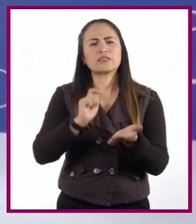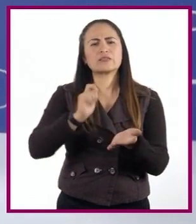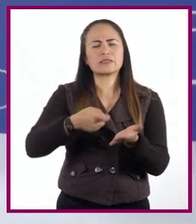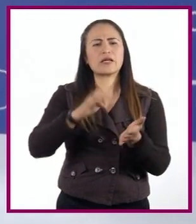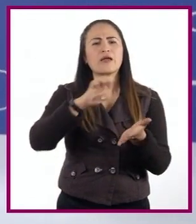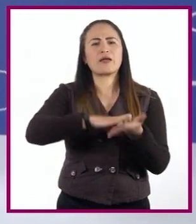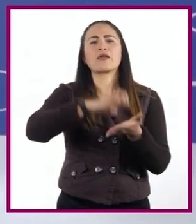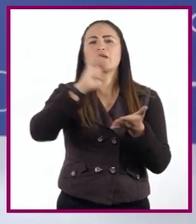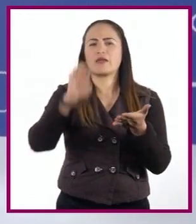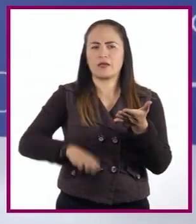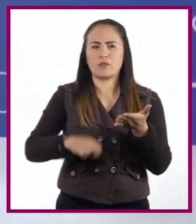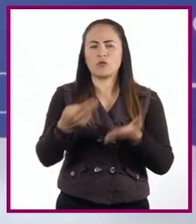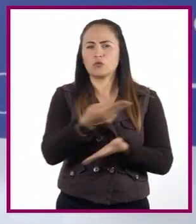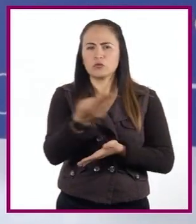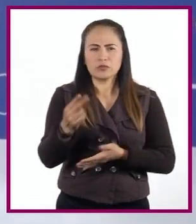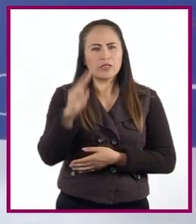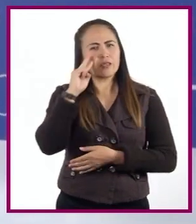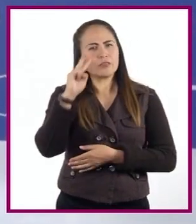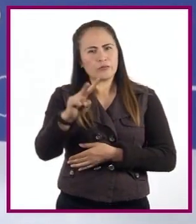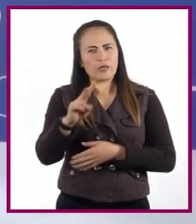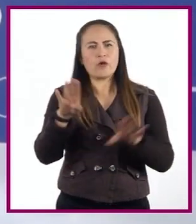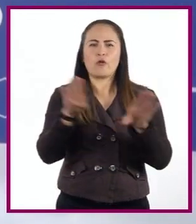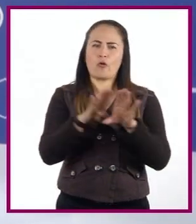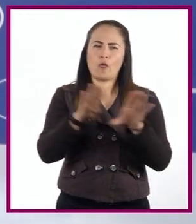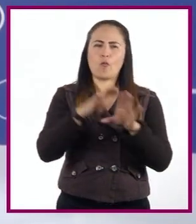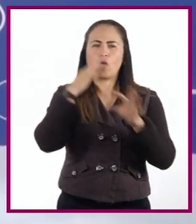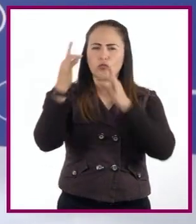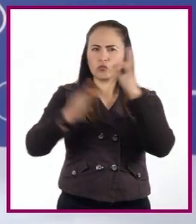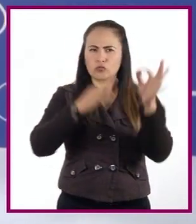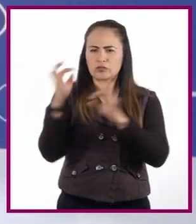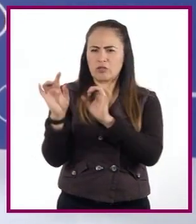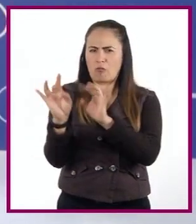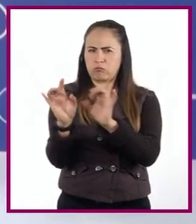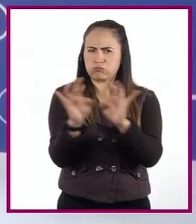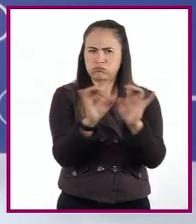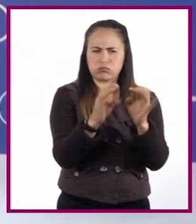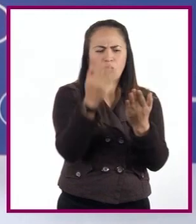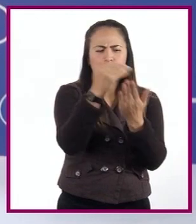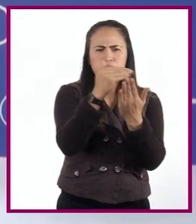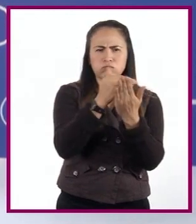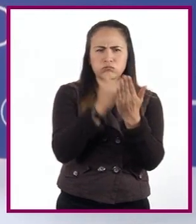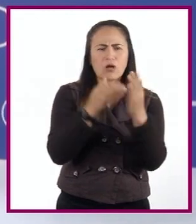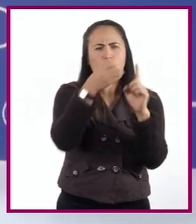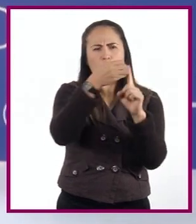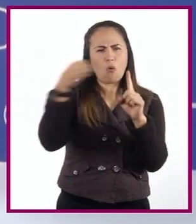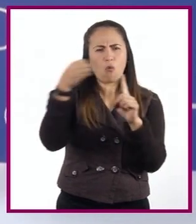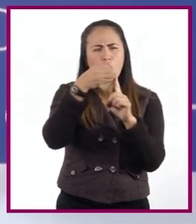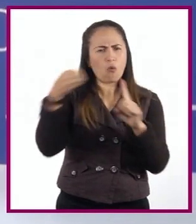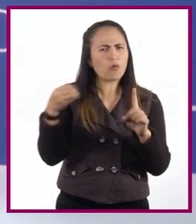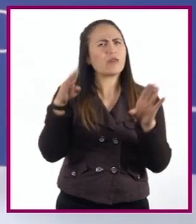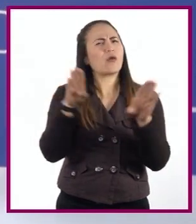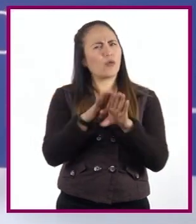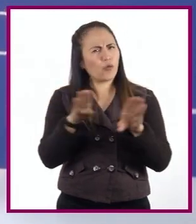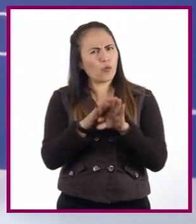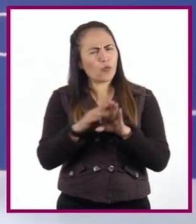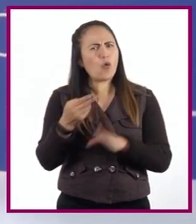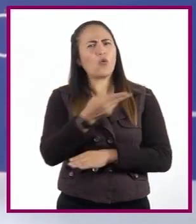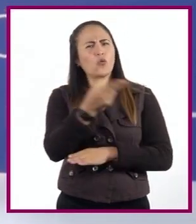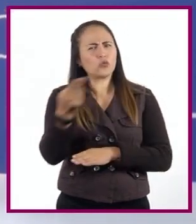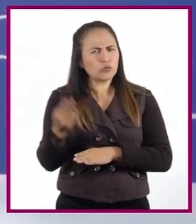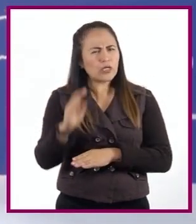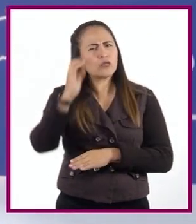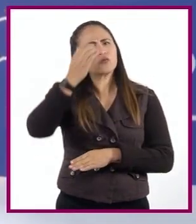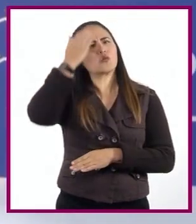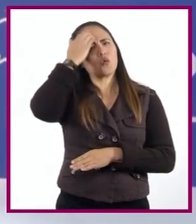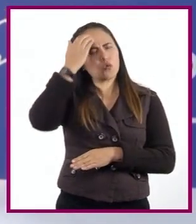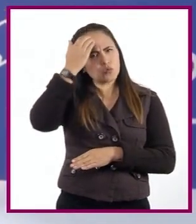donde podrán observar cómo reconstruir la secuencia de hechos sobre una noticia, con la finalidad de que ustedes conozcan y se